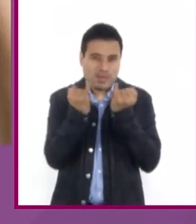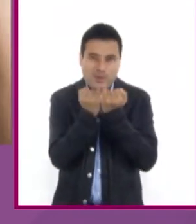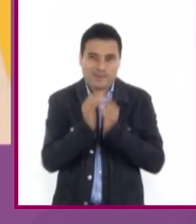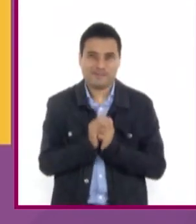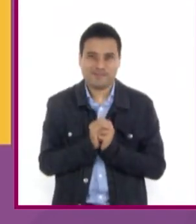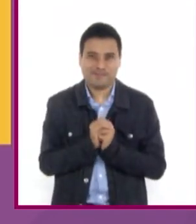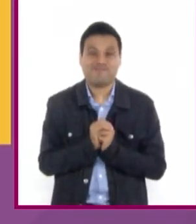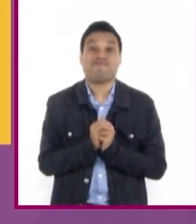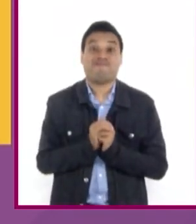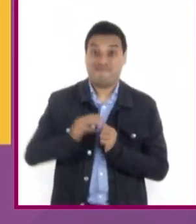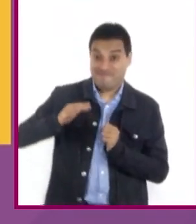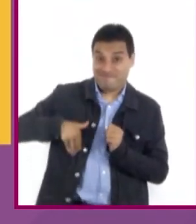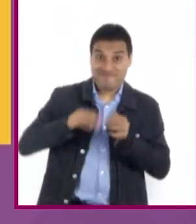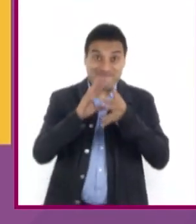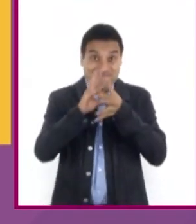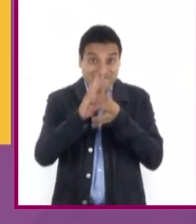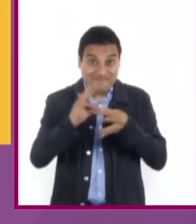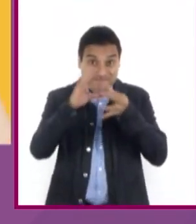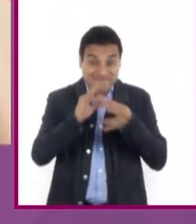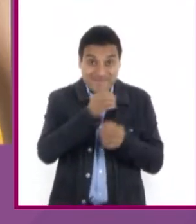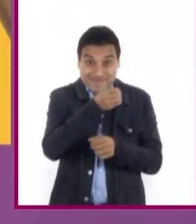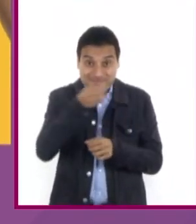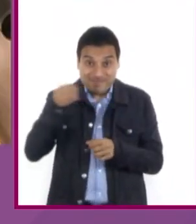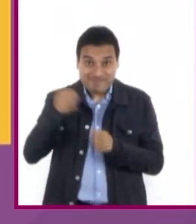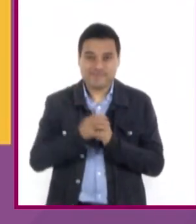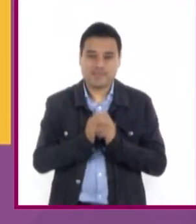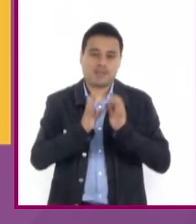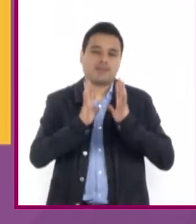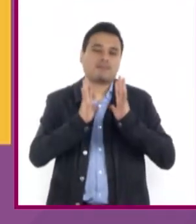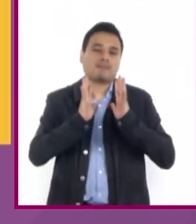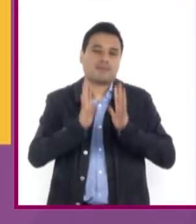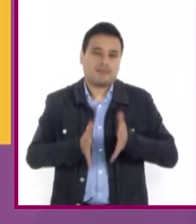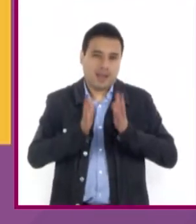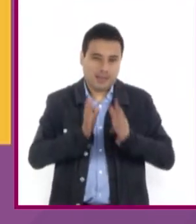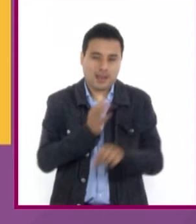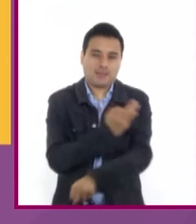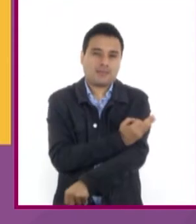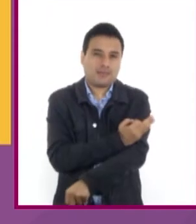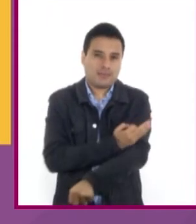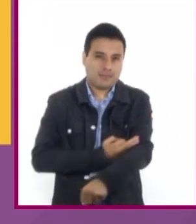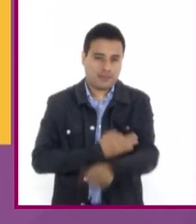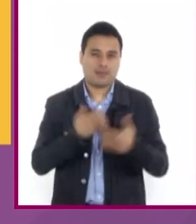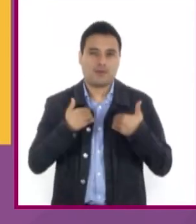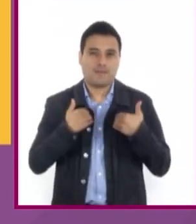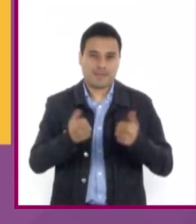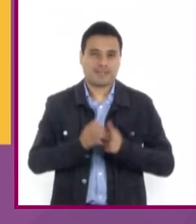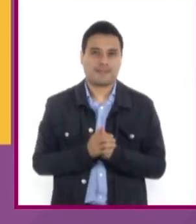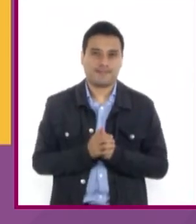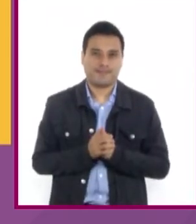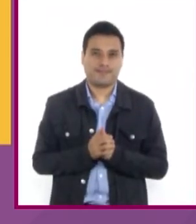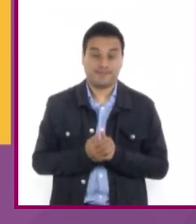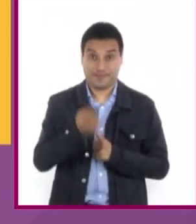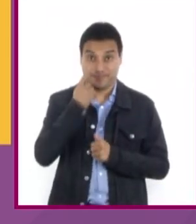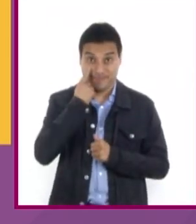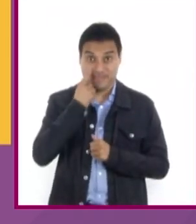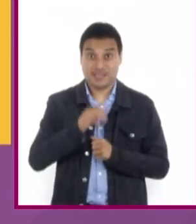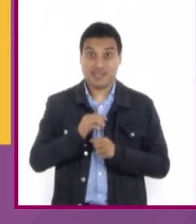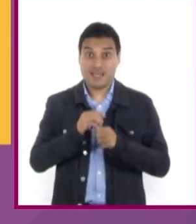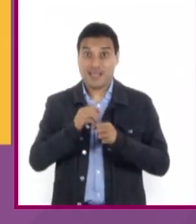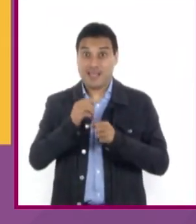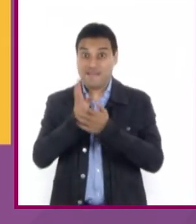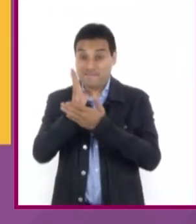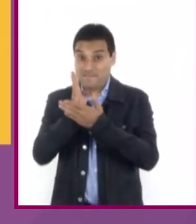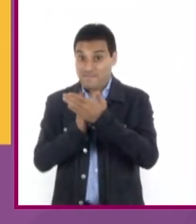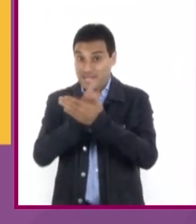con lo que hemos visto hasta ahora, podemos concluir que el recíproco de una fracción